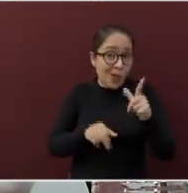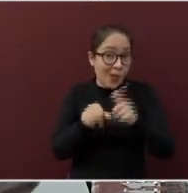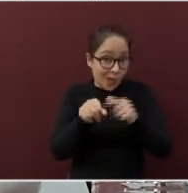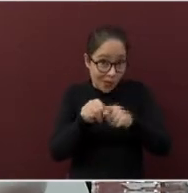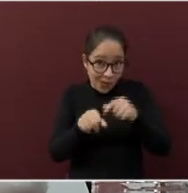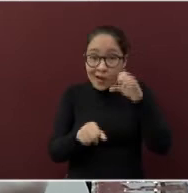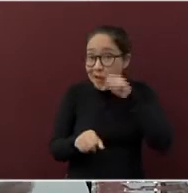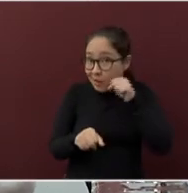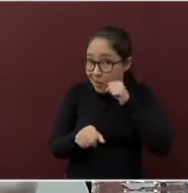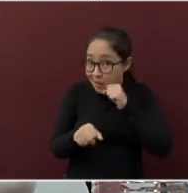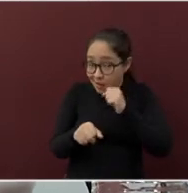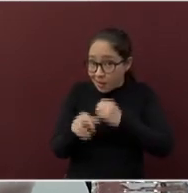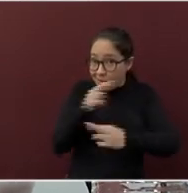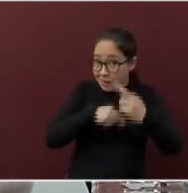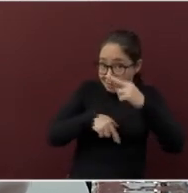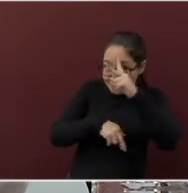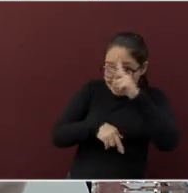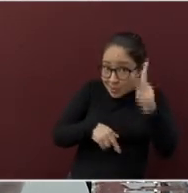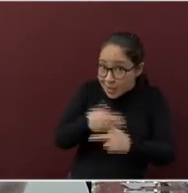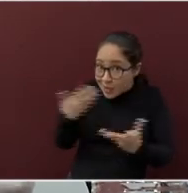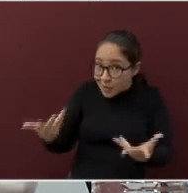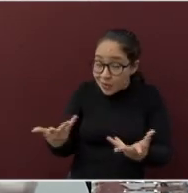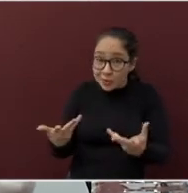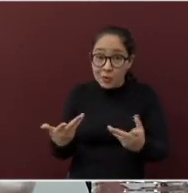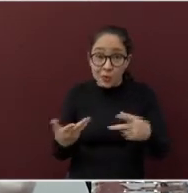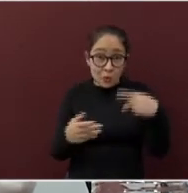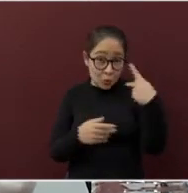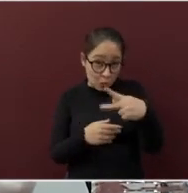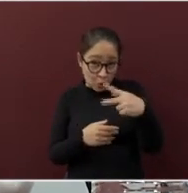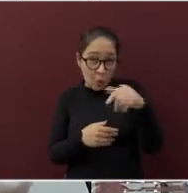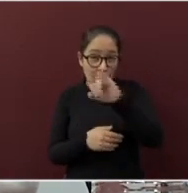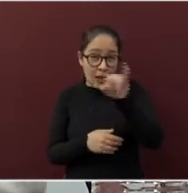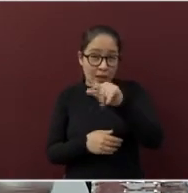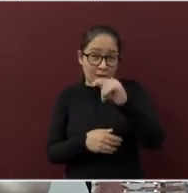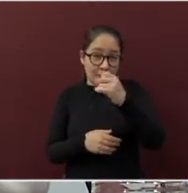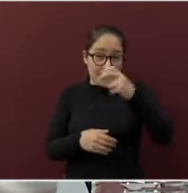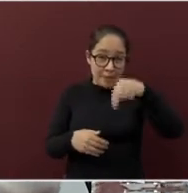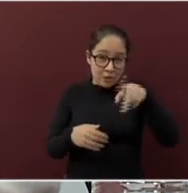de esos importantes municipios no se confíen